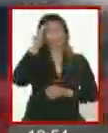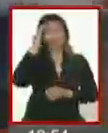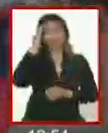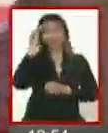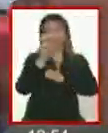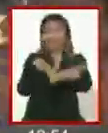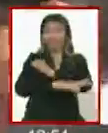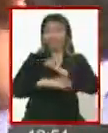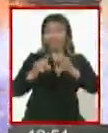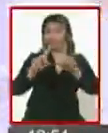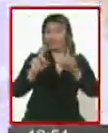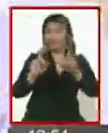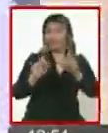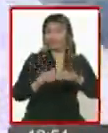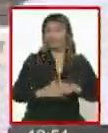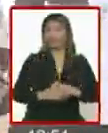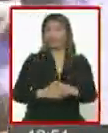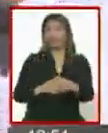desfalco?